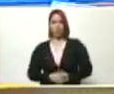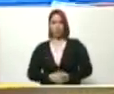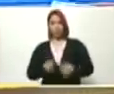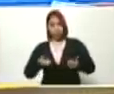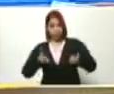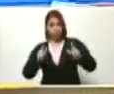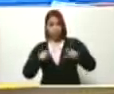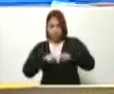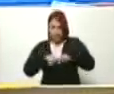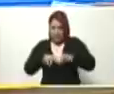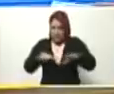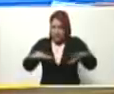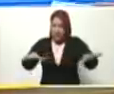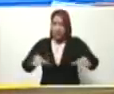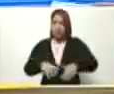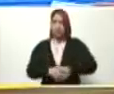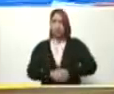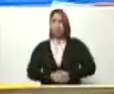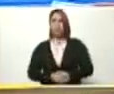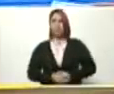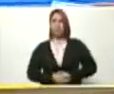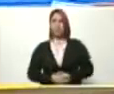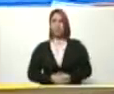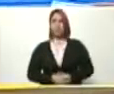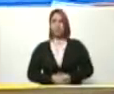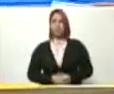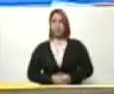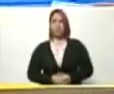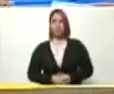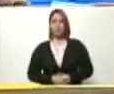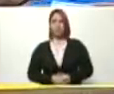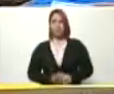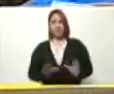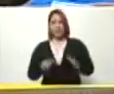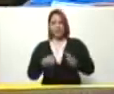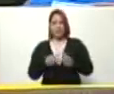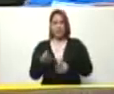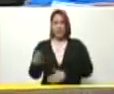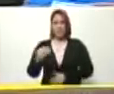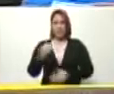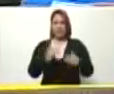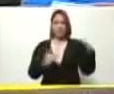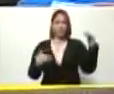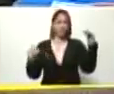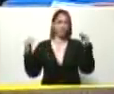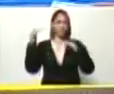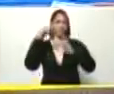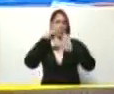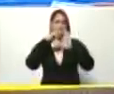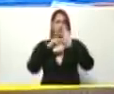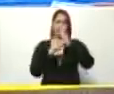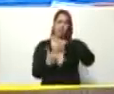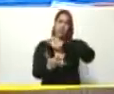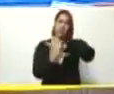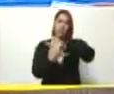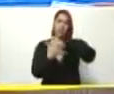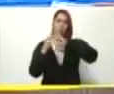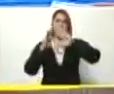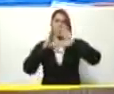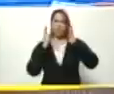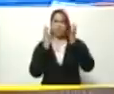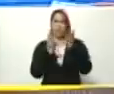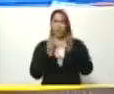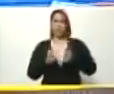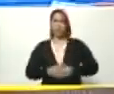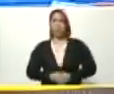Permitieron desplegar los equipos de más alto nivel tecnológico del mundo con que